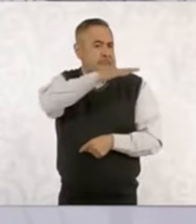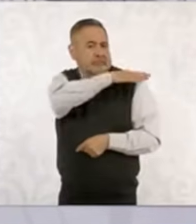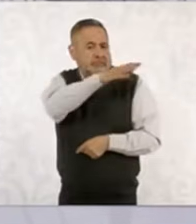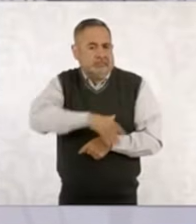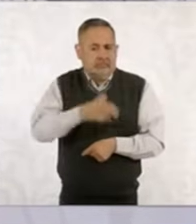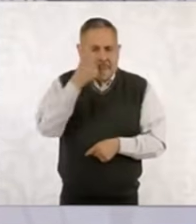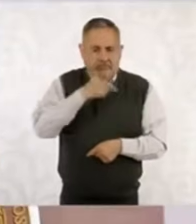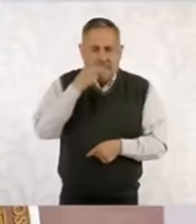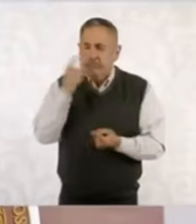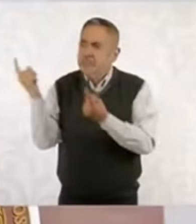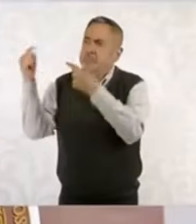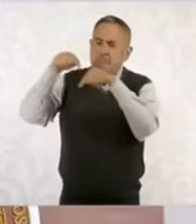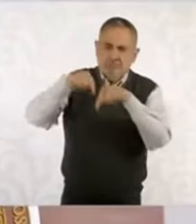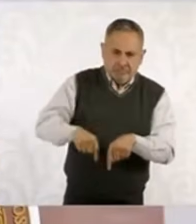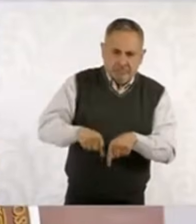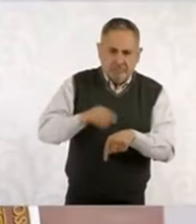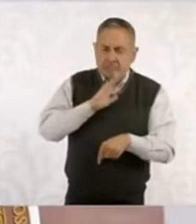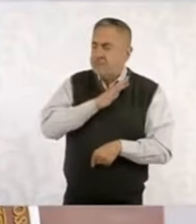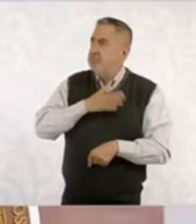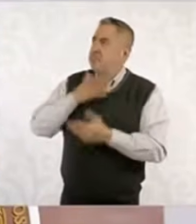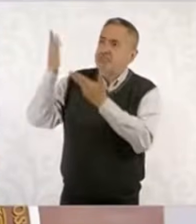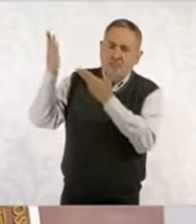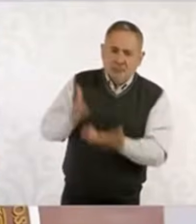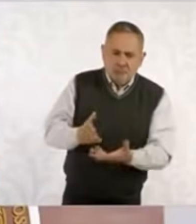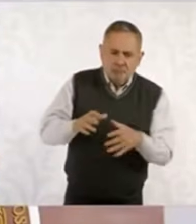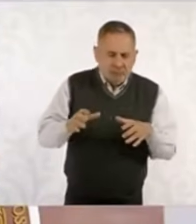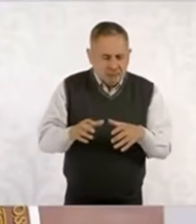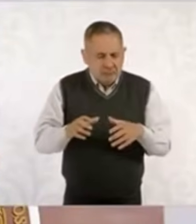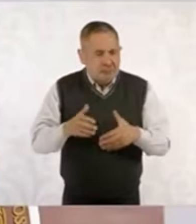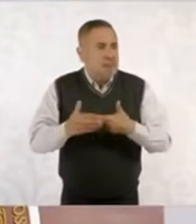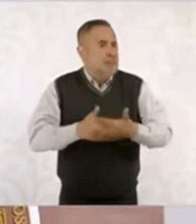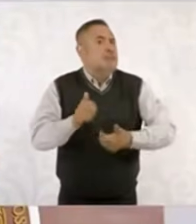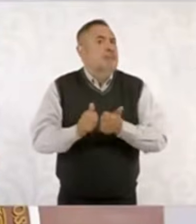México. Mi generación,